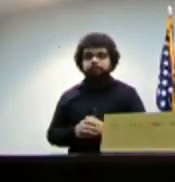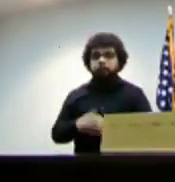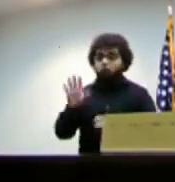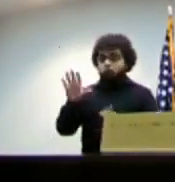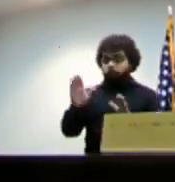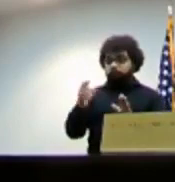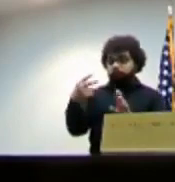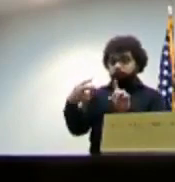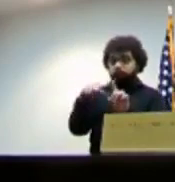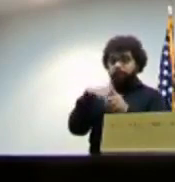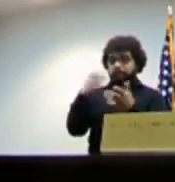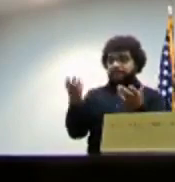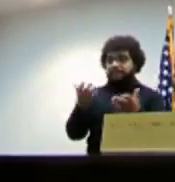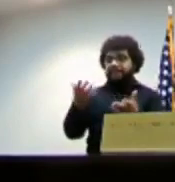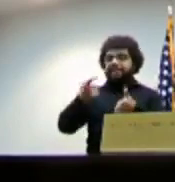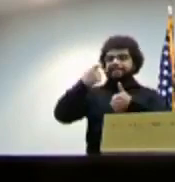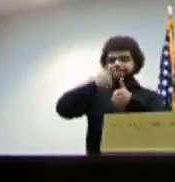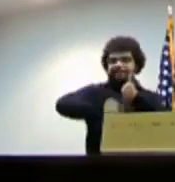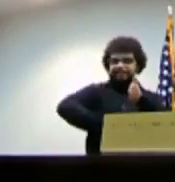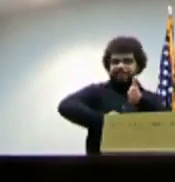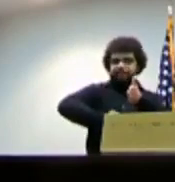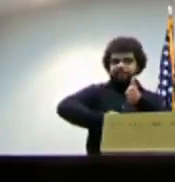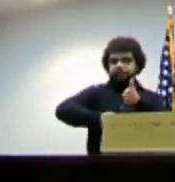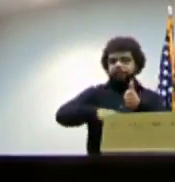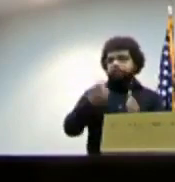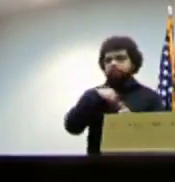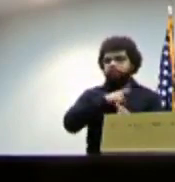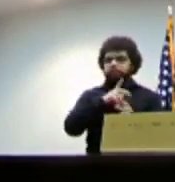otra parte es el gasto. Y eso podemos establecer un análisis